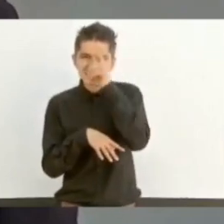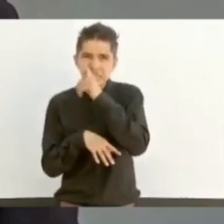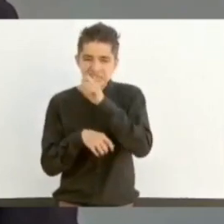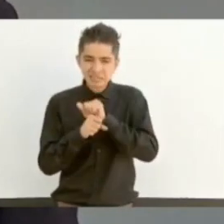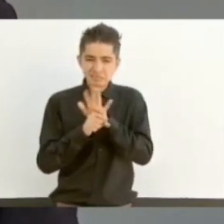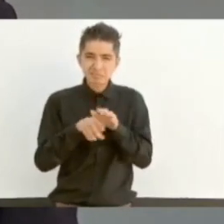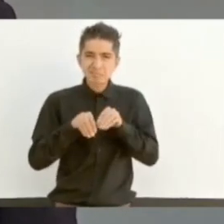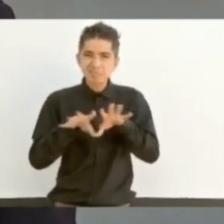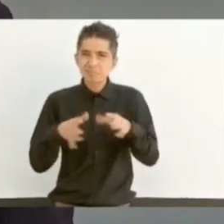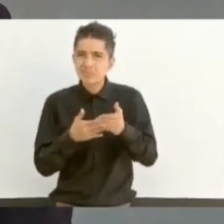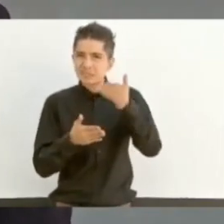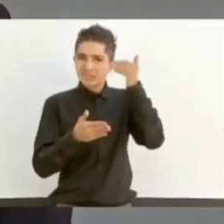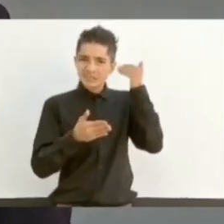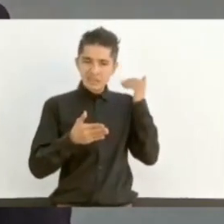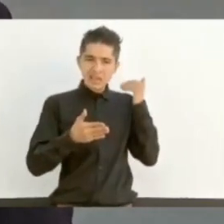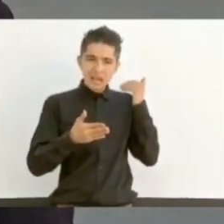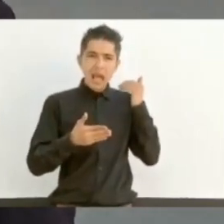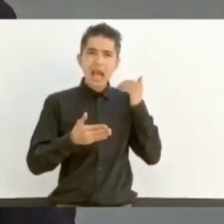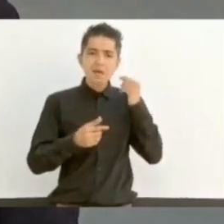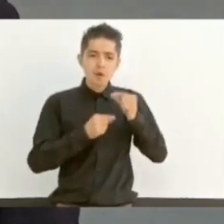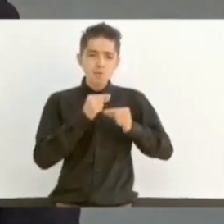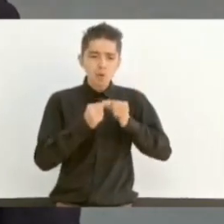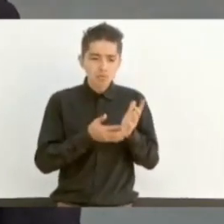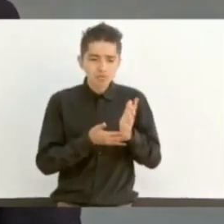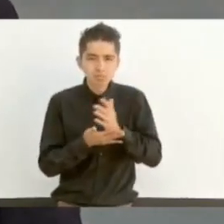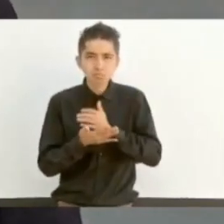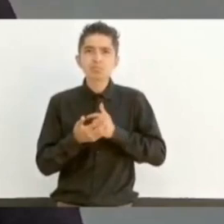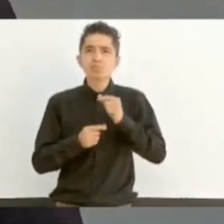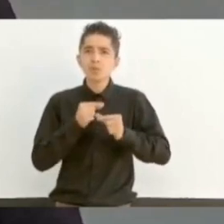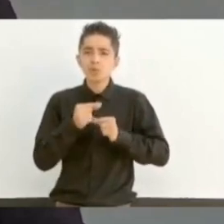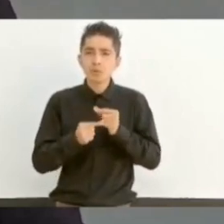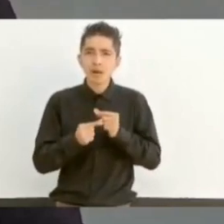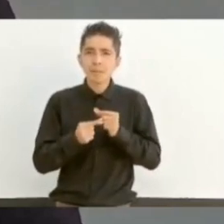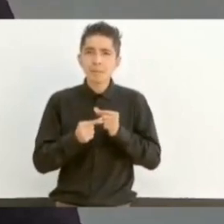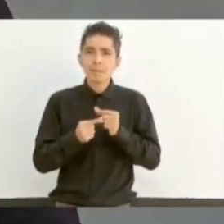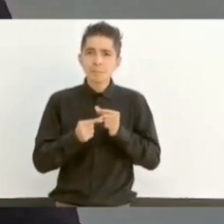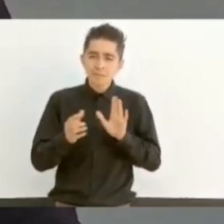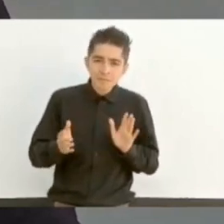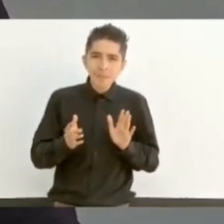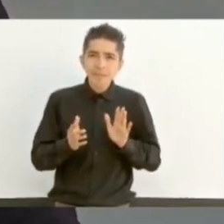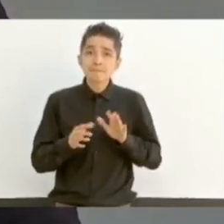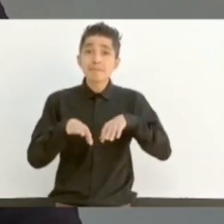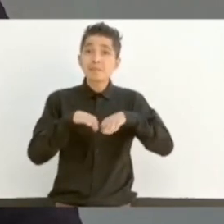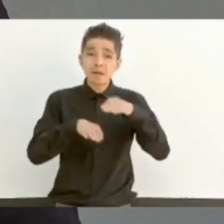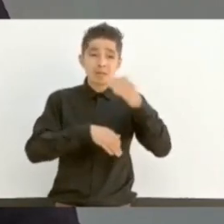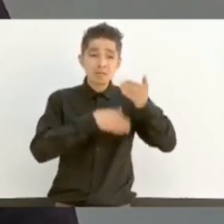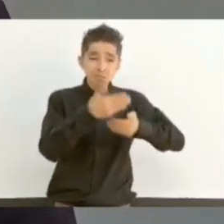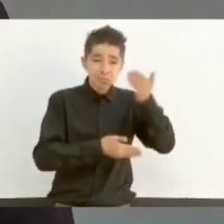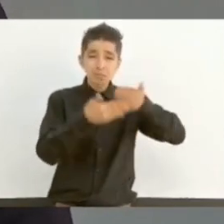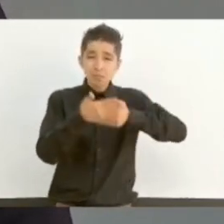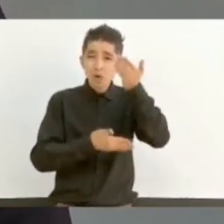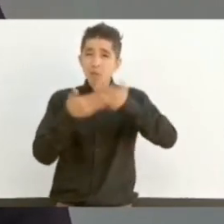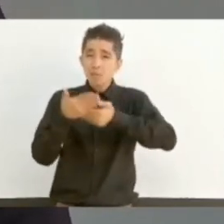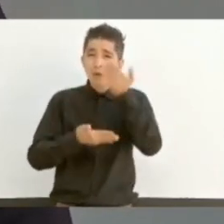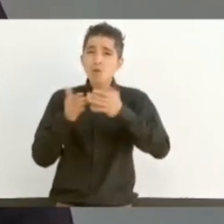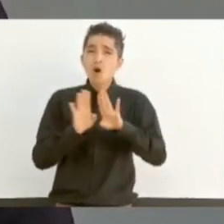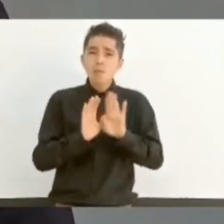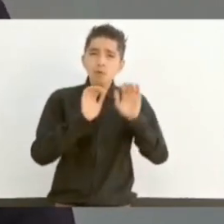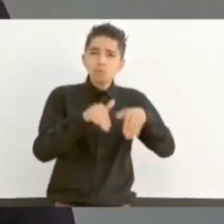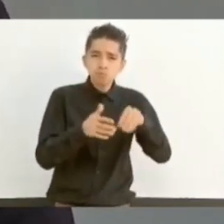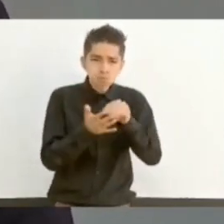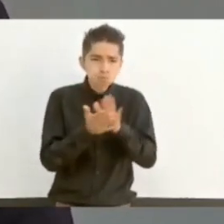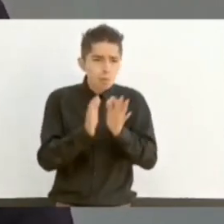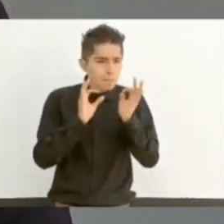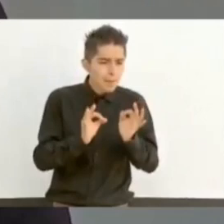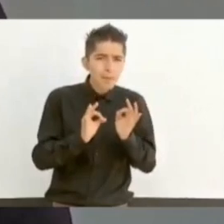de la pandemia, que perdimos solo de empleos formales